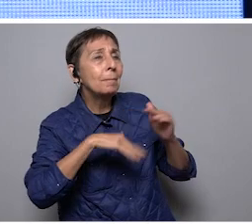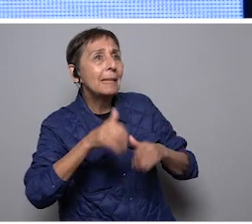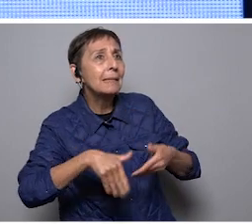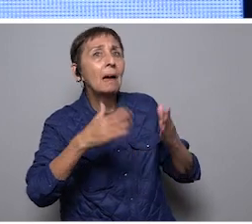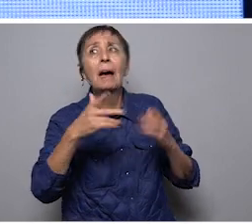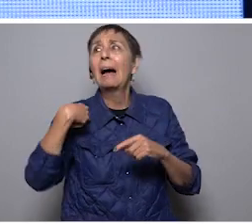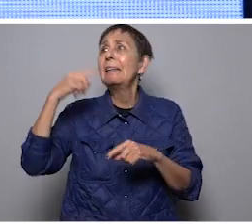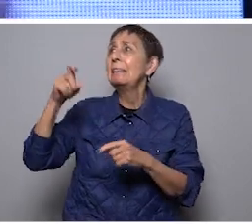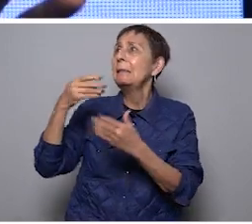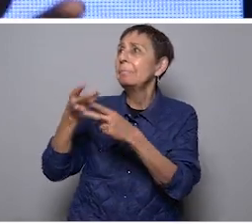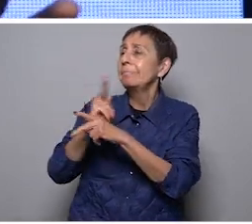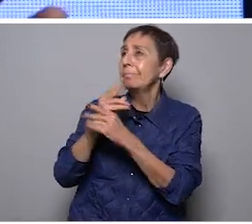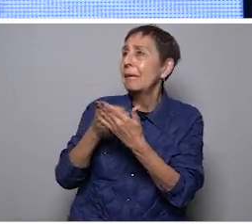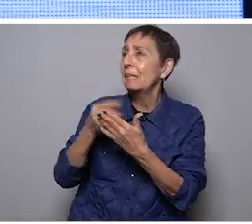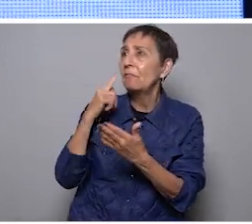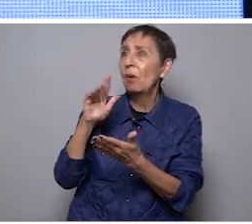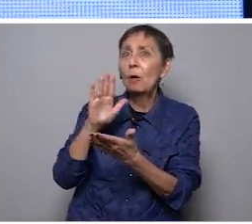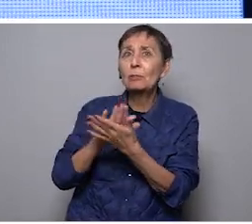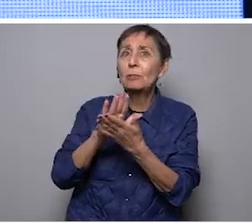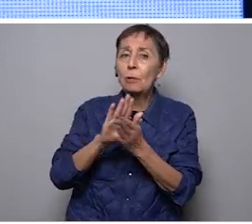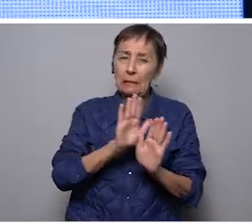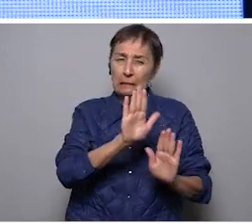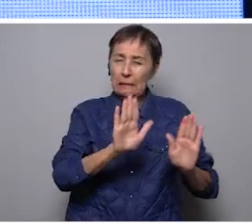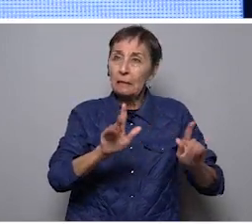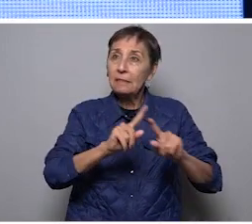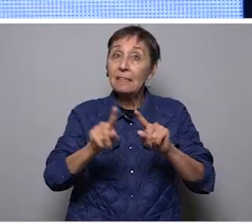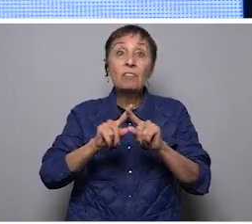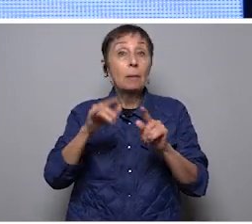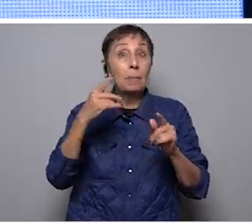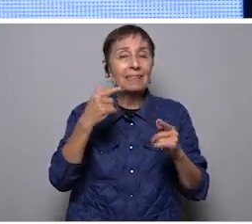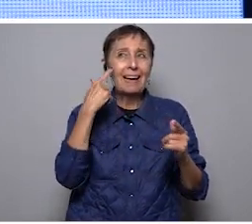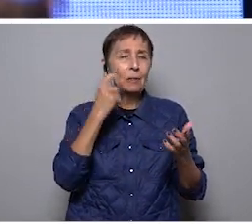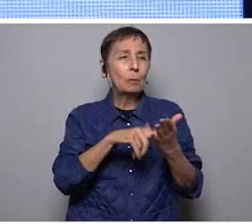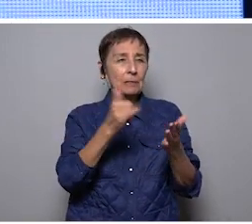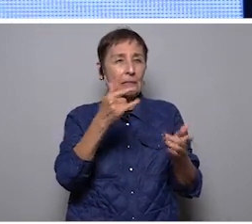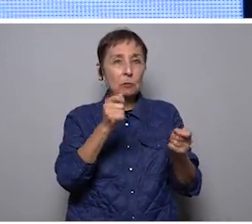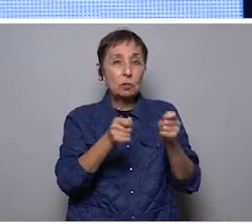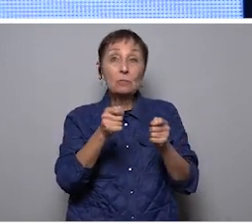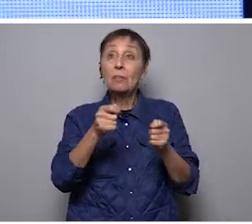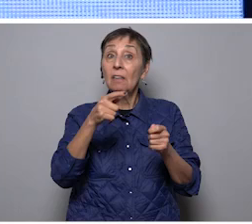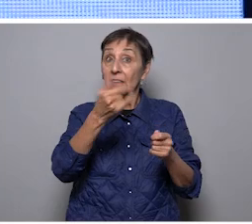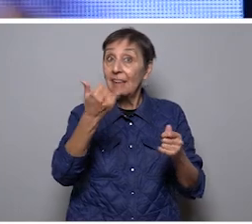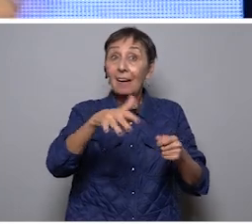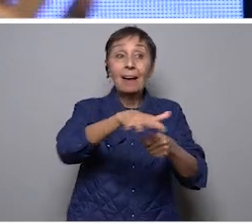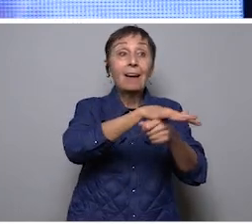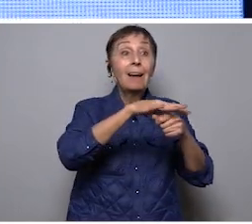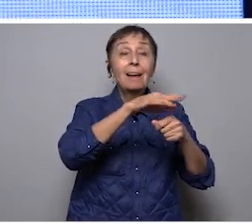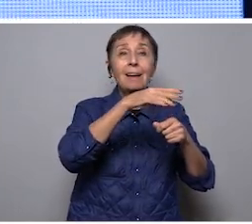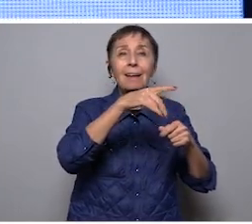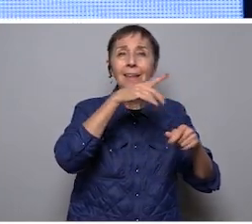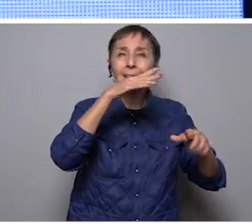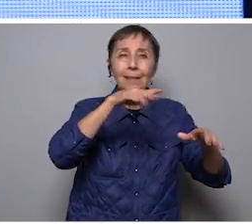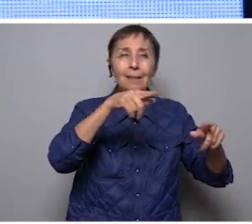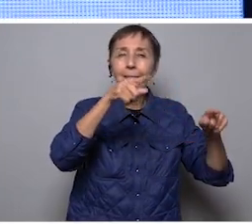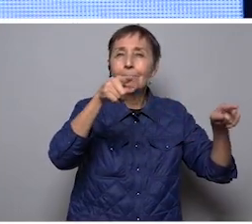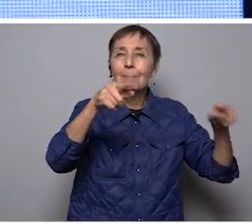cambiante aunque aunque sean zonas rulares hay una diversidad de necesidades y eso no lo hace la fin primer cosa segunda